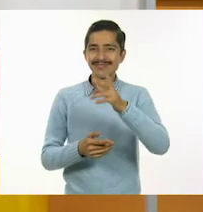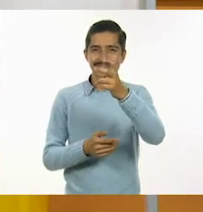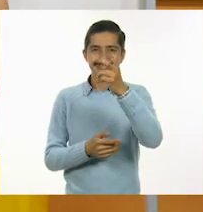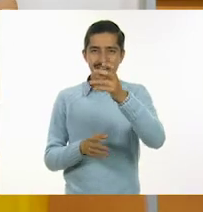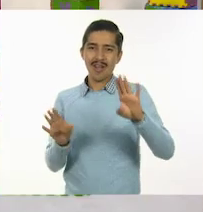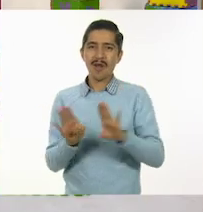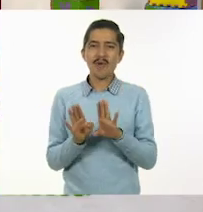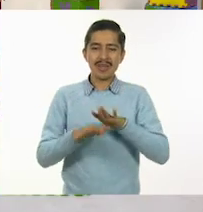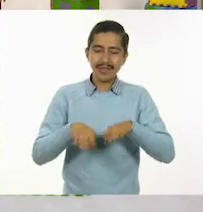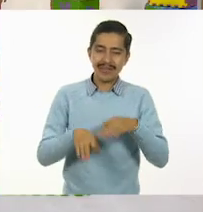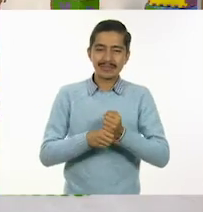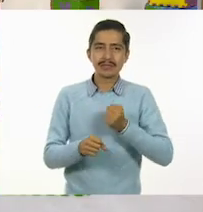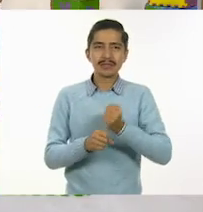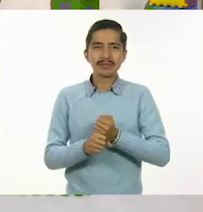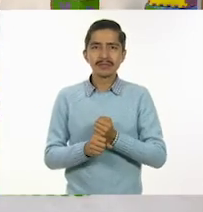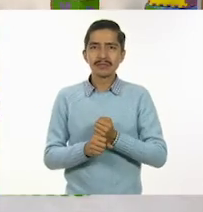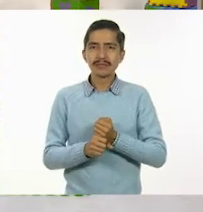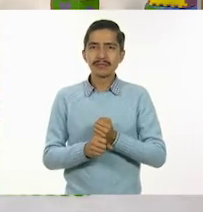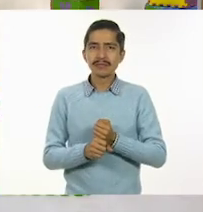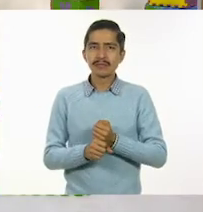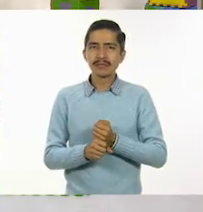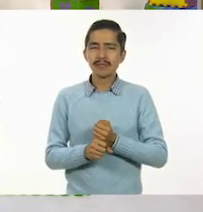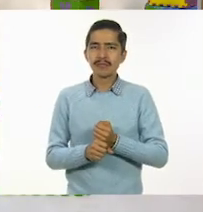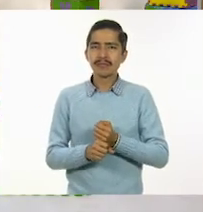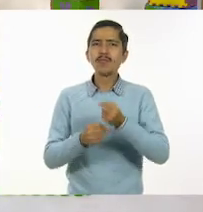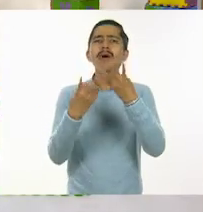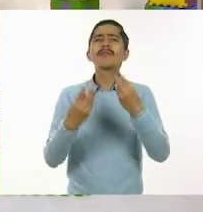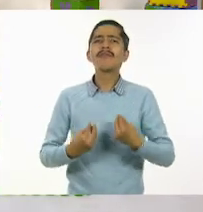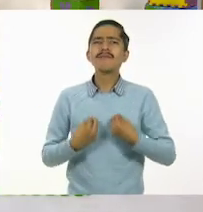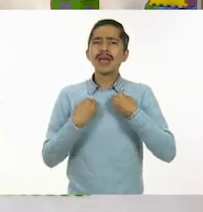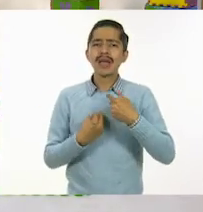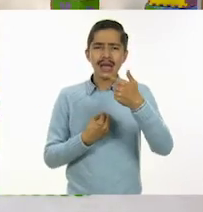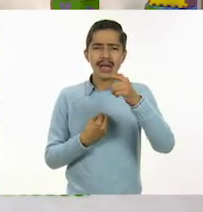tener que estar trabajando. ¿Cuánto vive un genio, eh? ¿Cuánto vive un genio?